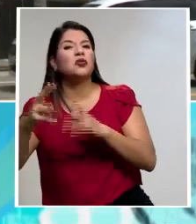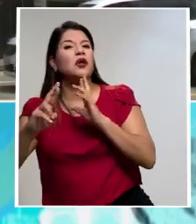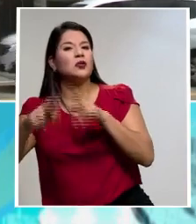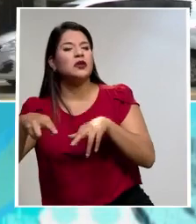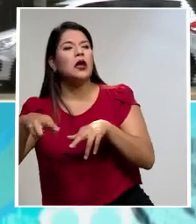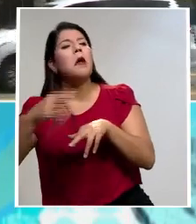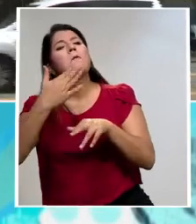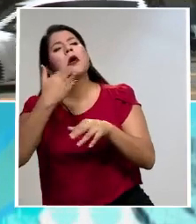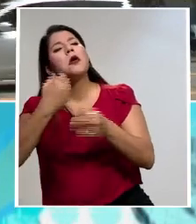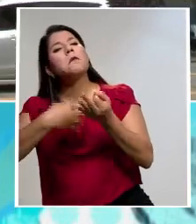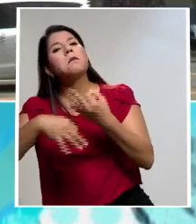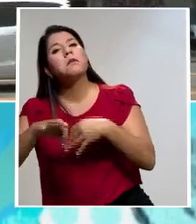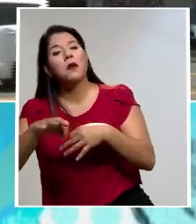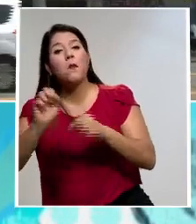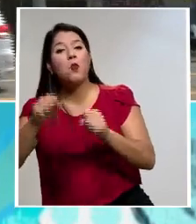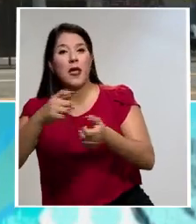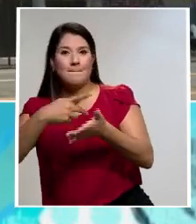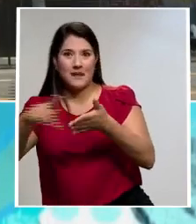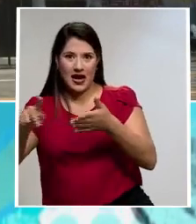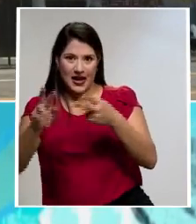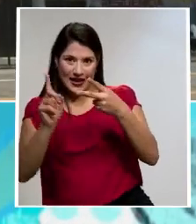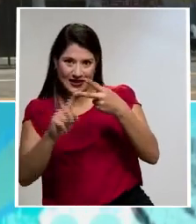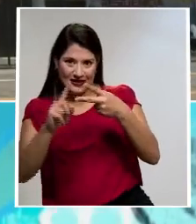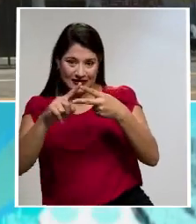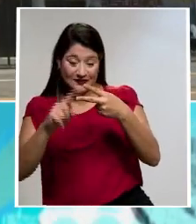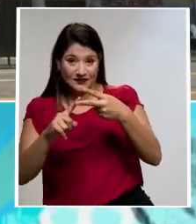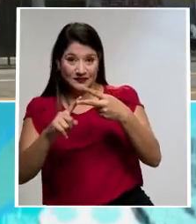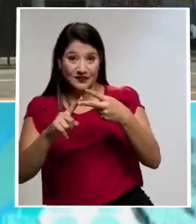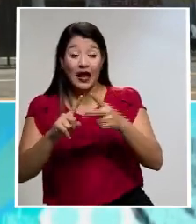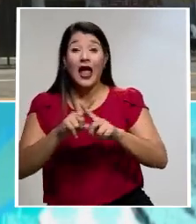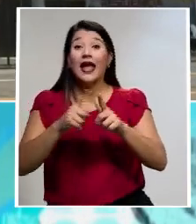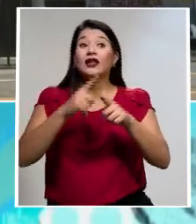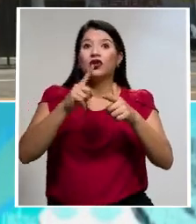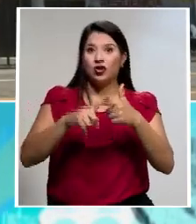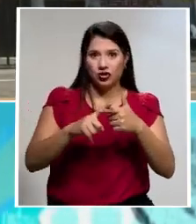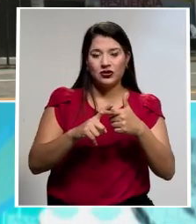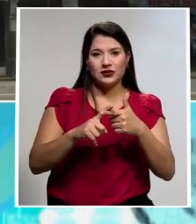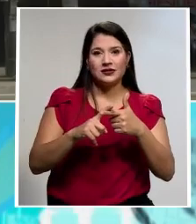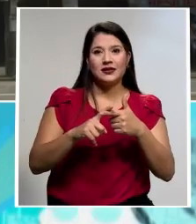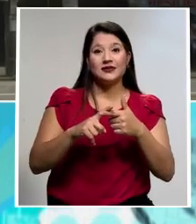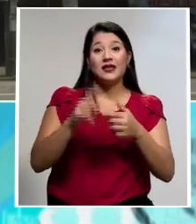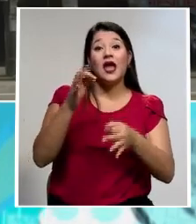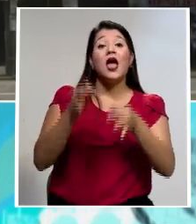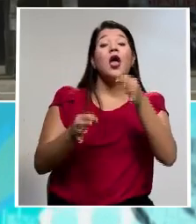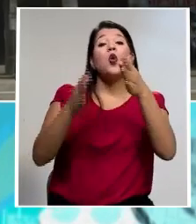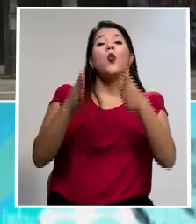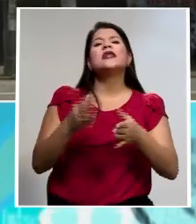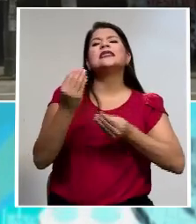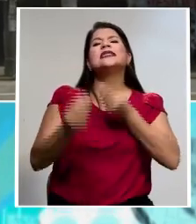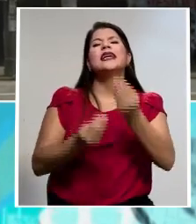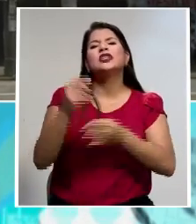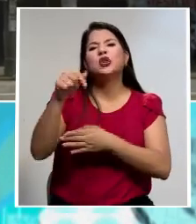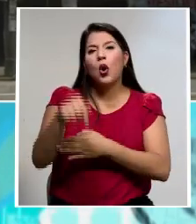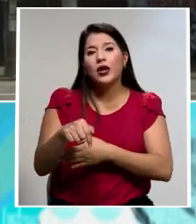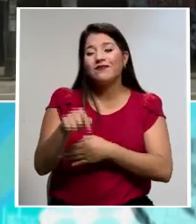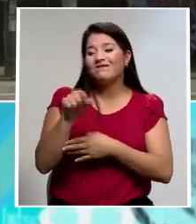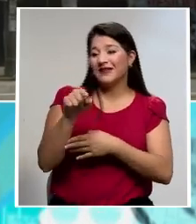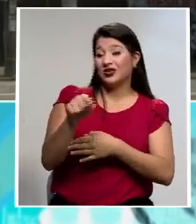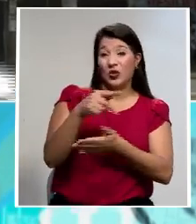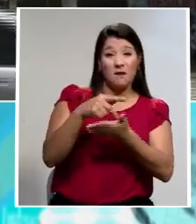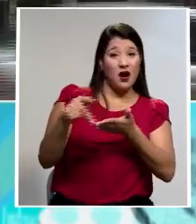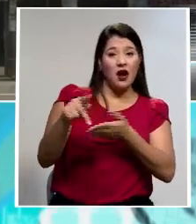que no lo hicieron y el juez solo puede pronunciarse de aquellos aspectos que le hayan sido motivo de recurso, es decir, que se